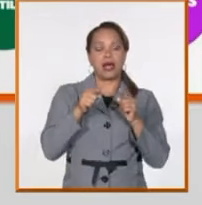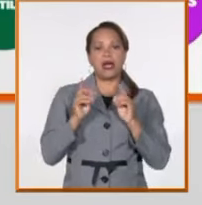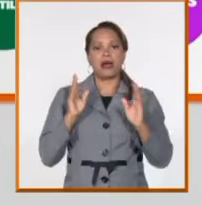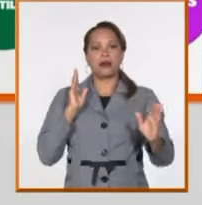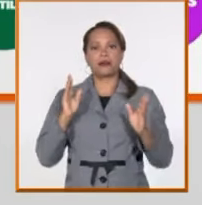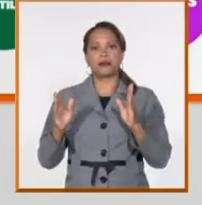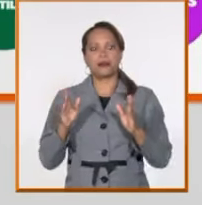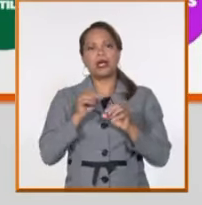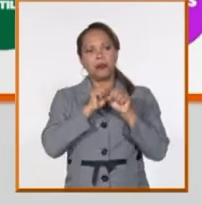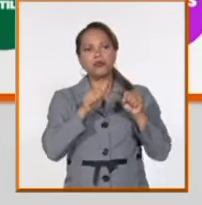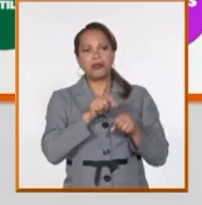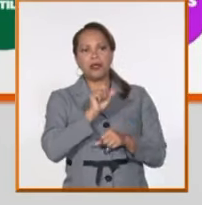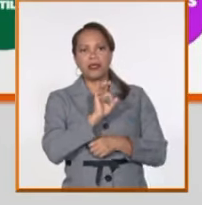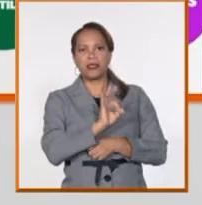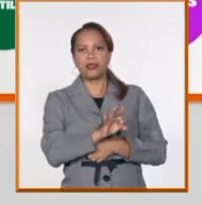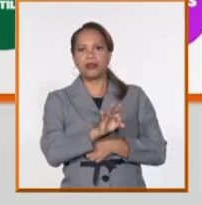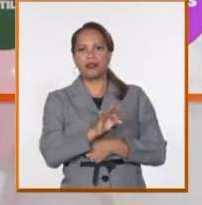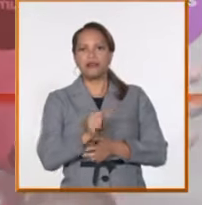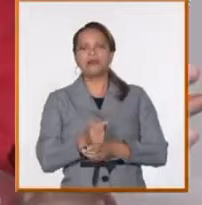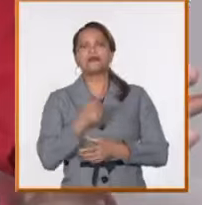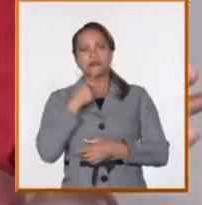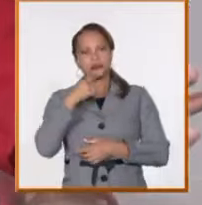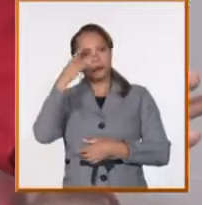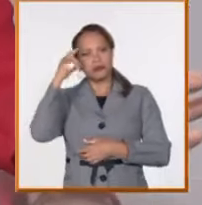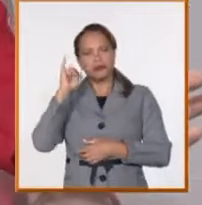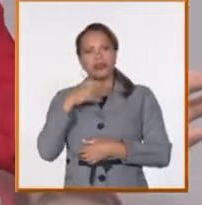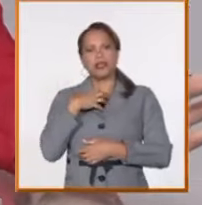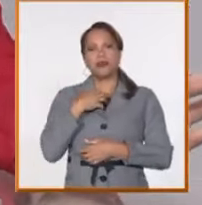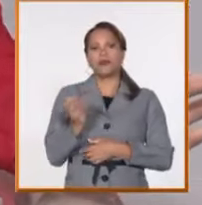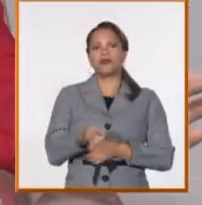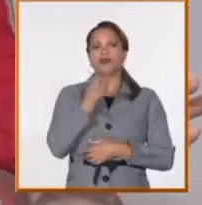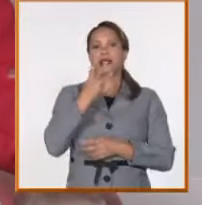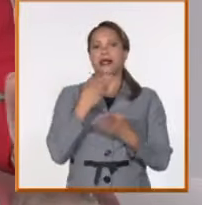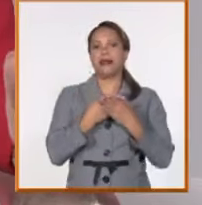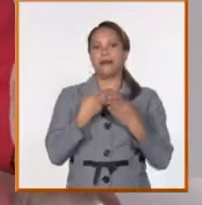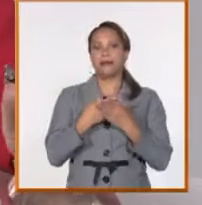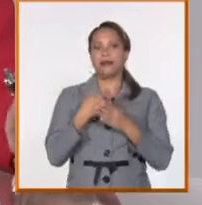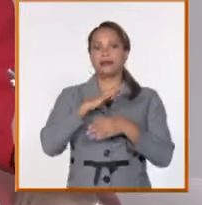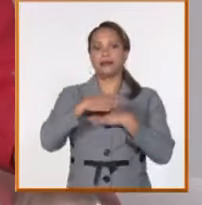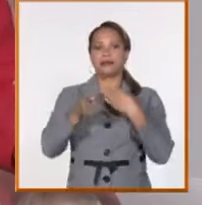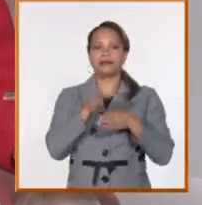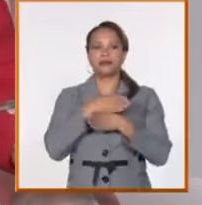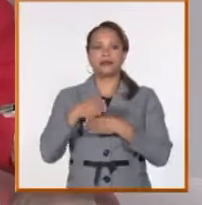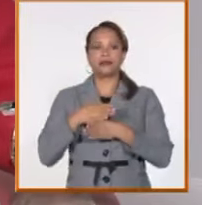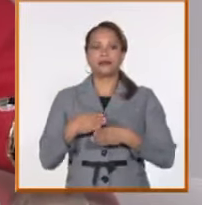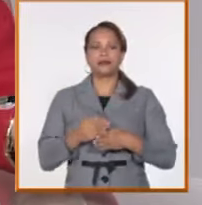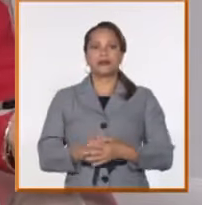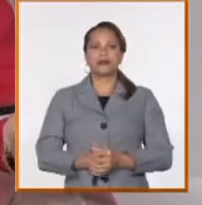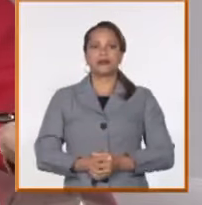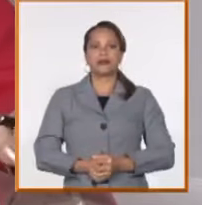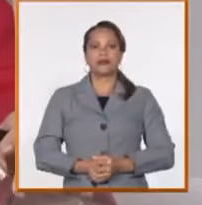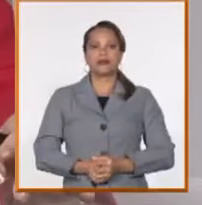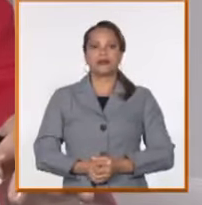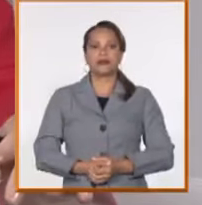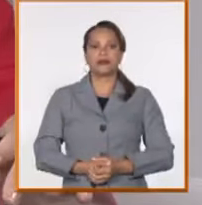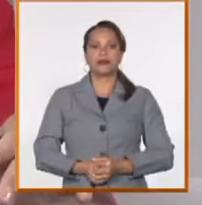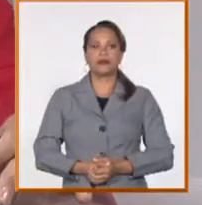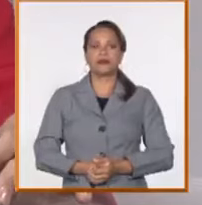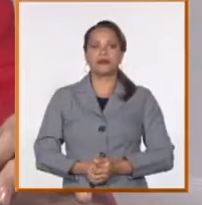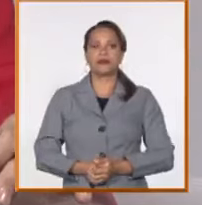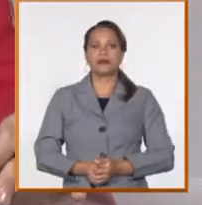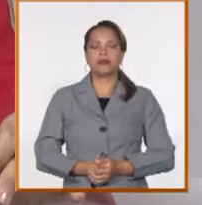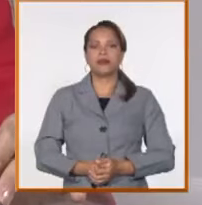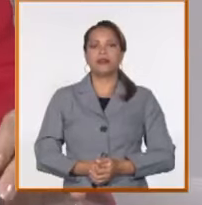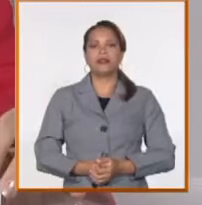posibilidades ahí No sí hay posibilidades aparte que tenemos tres empresas mixtas nuestras allí donde nexo es el socio cubano que después también